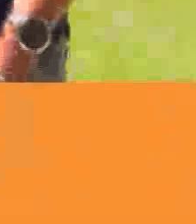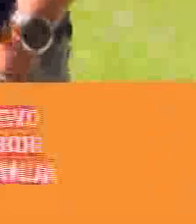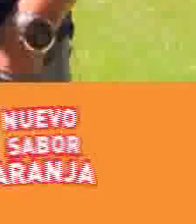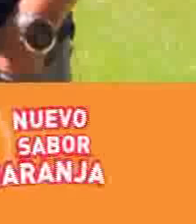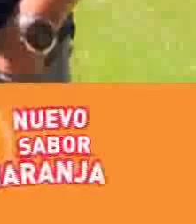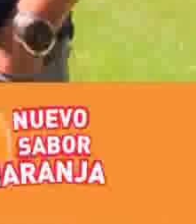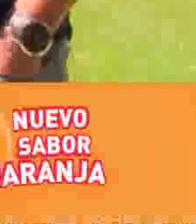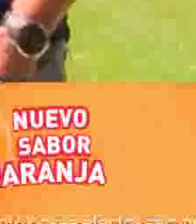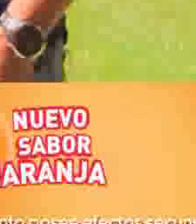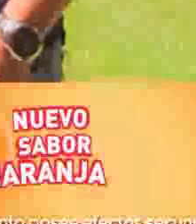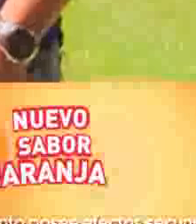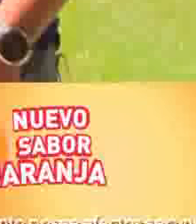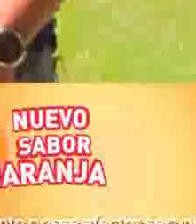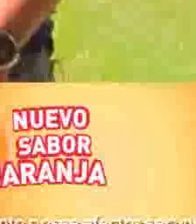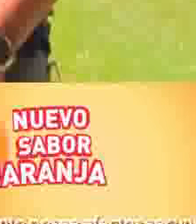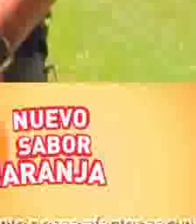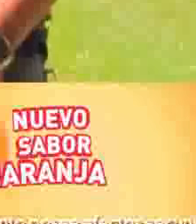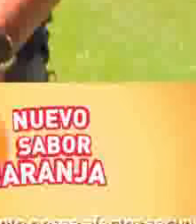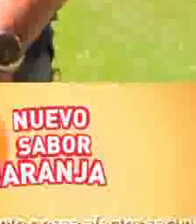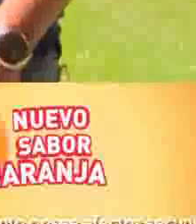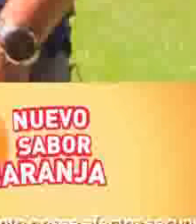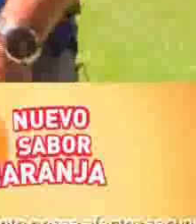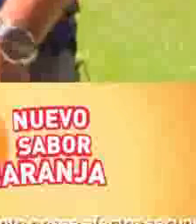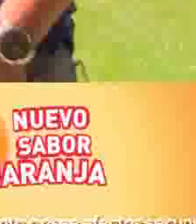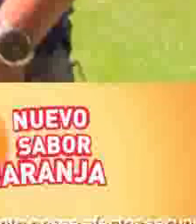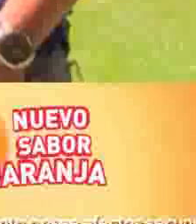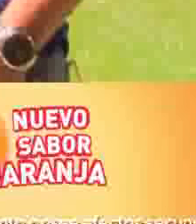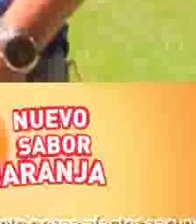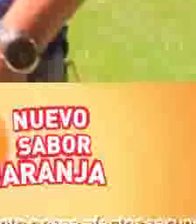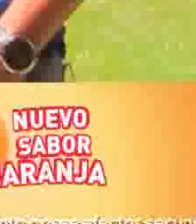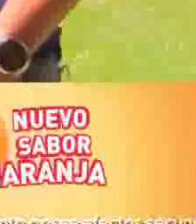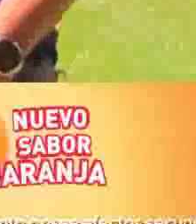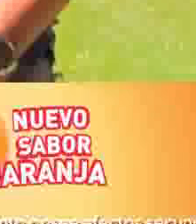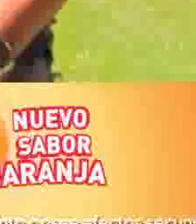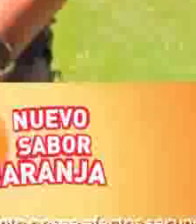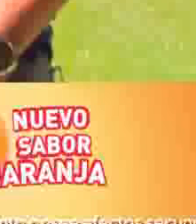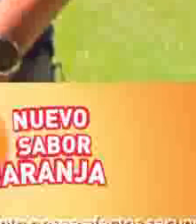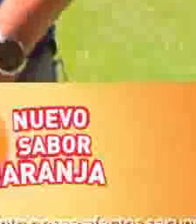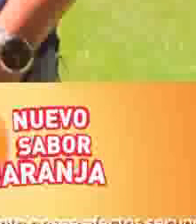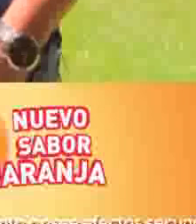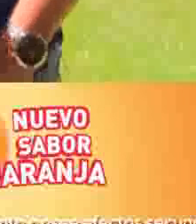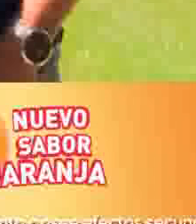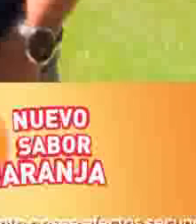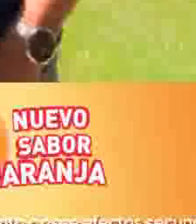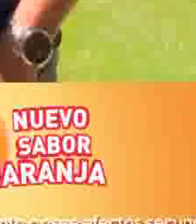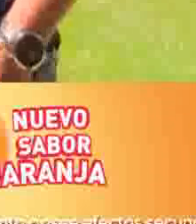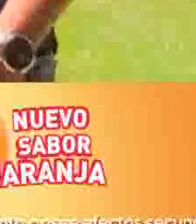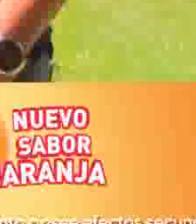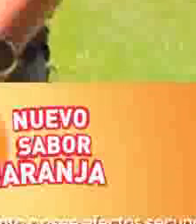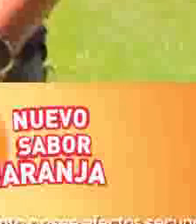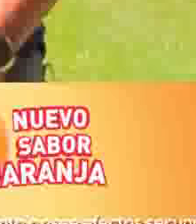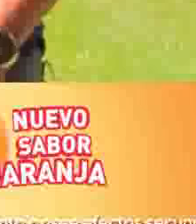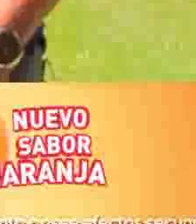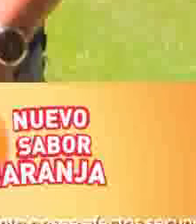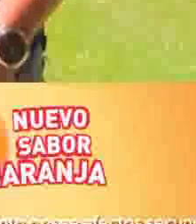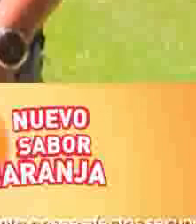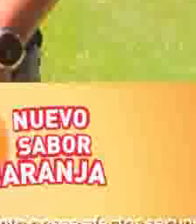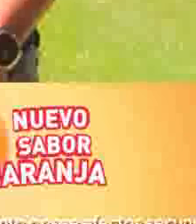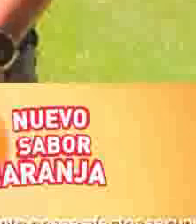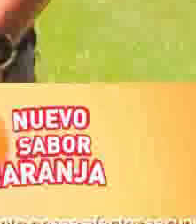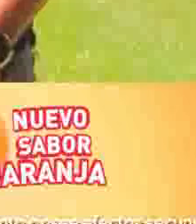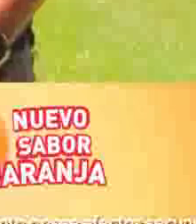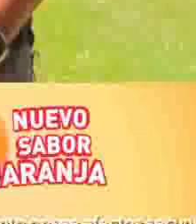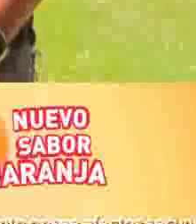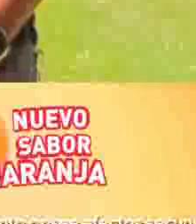también le ganó la batalla Andrés Chávez también le ganó la batalla andit porque no hizo caso Sí con el nuevo salandri naranja